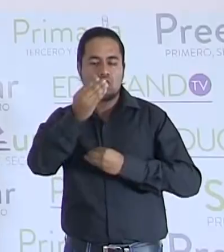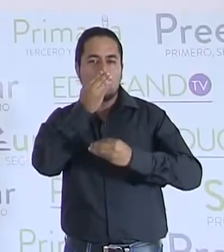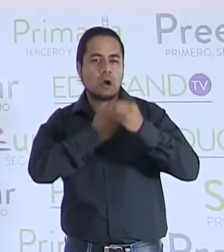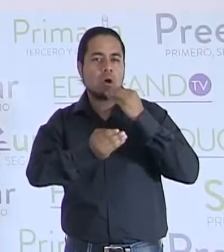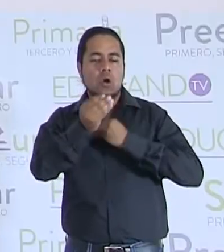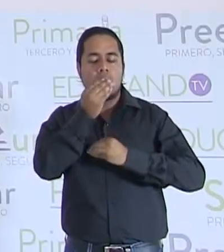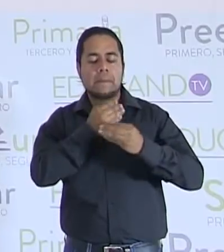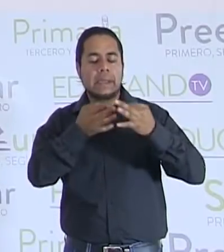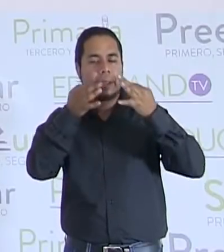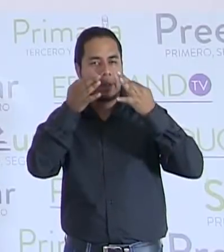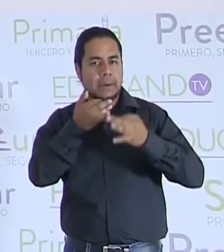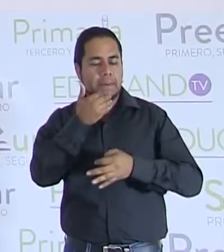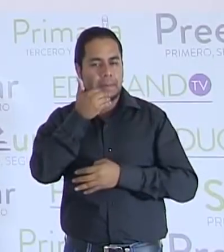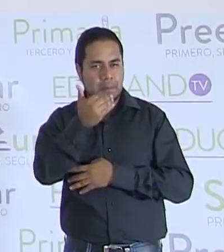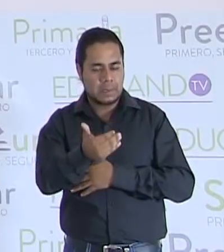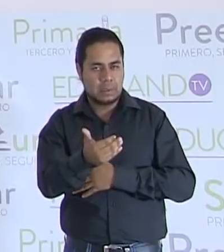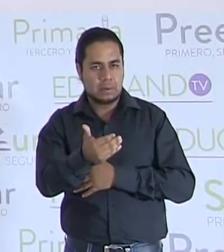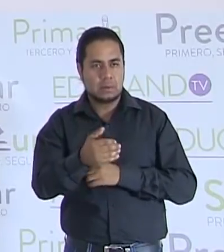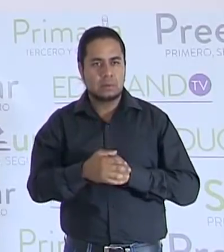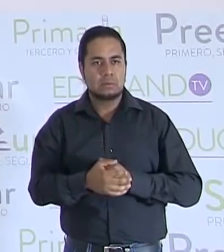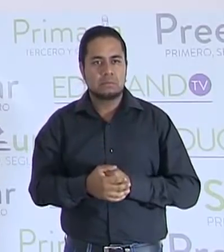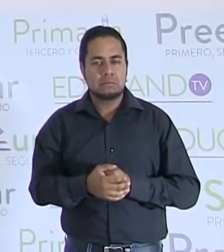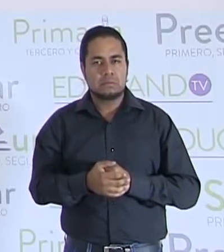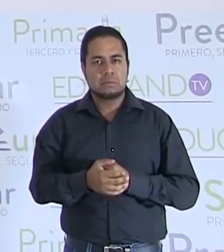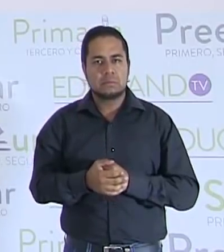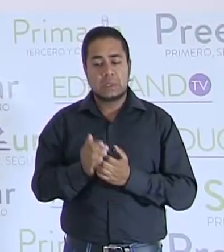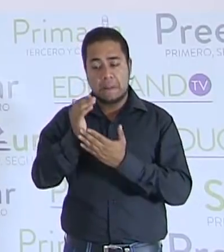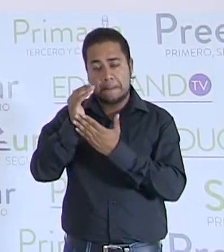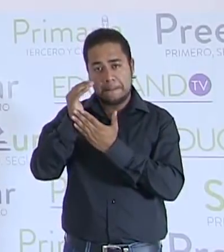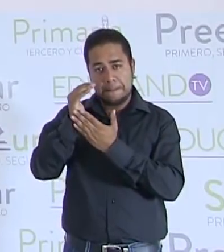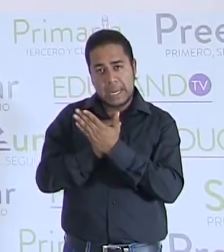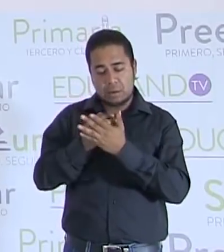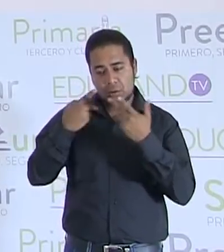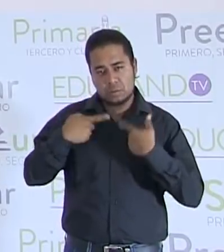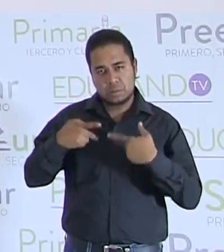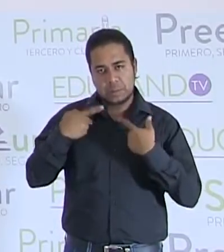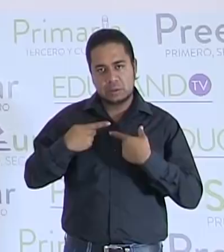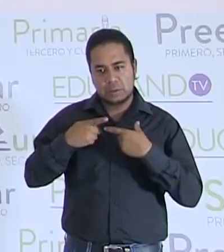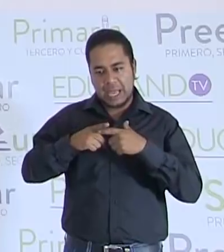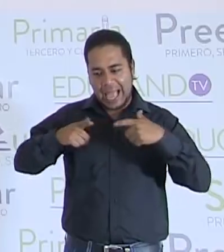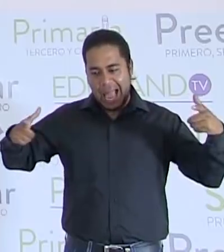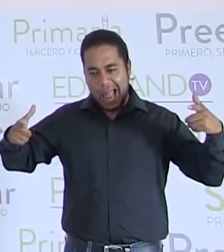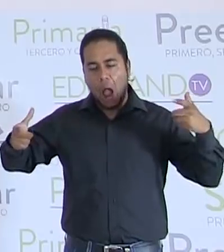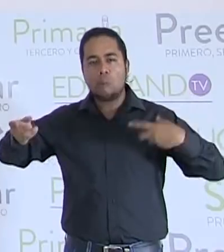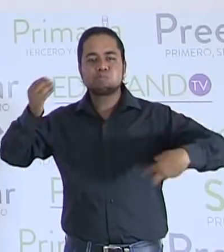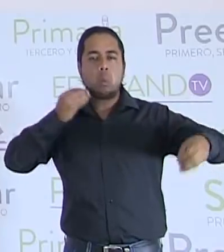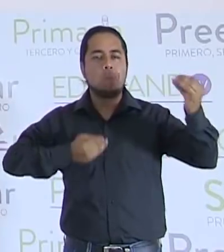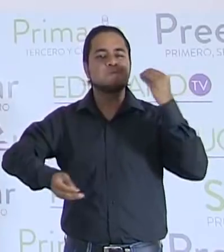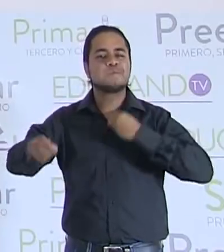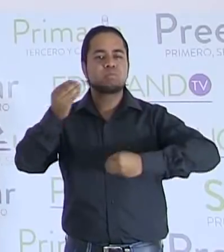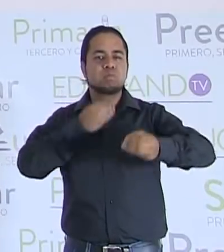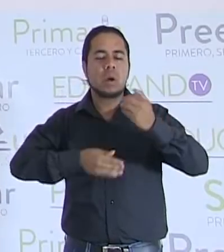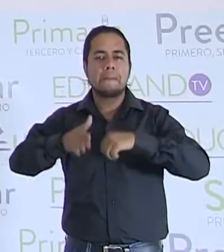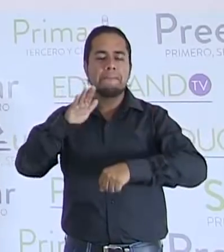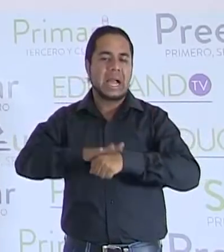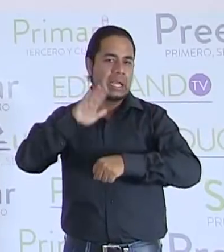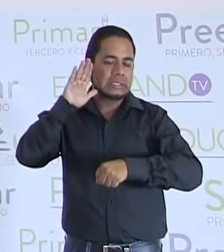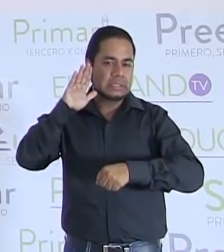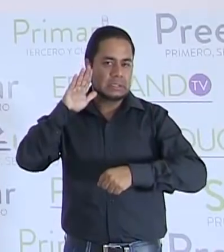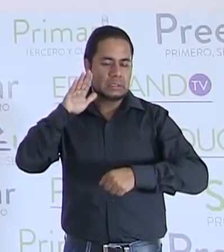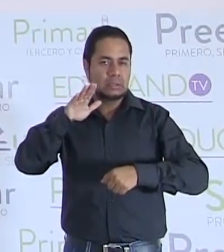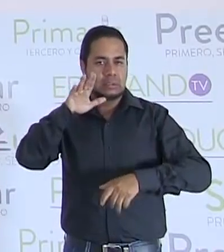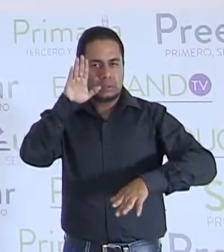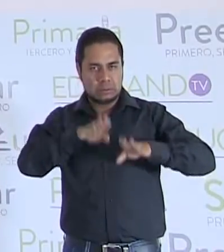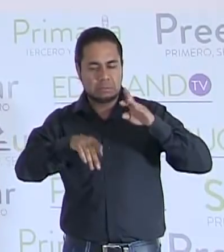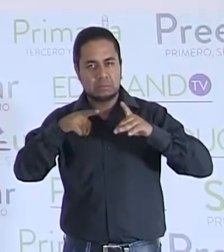buena porción, ¿sí? Porque entre menos personas seamos, mejor nos va a ir. Entonces, que a veces, también